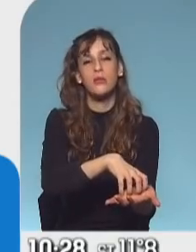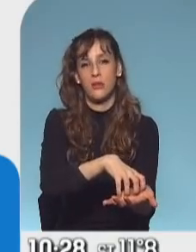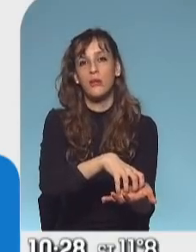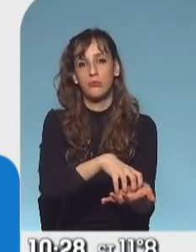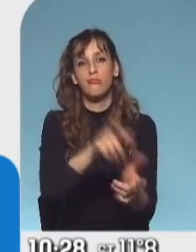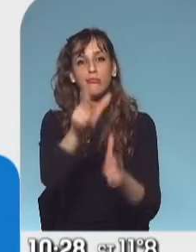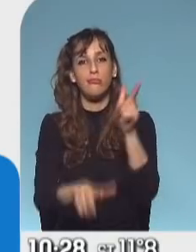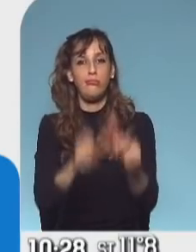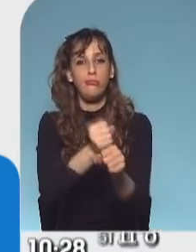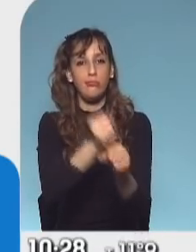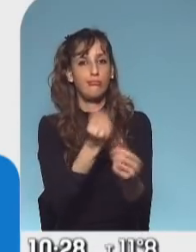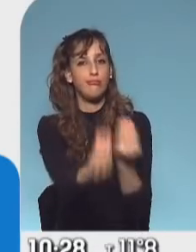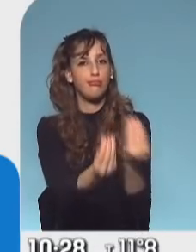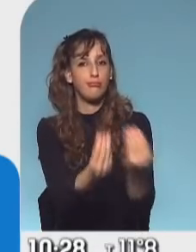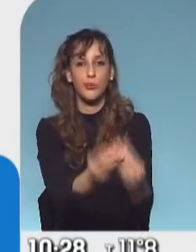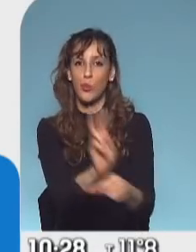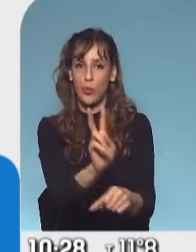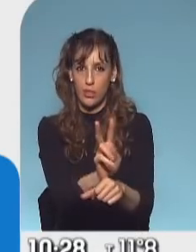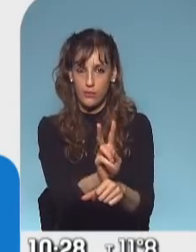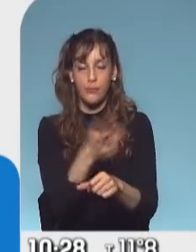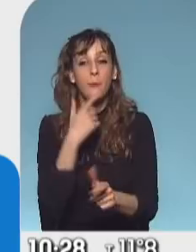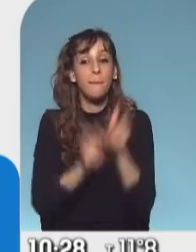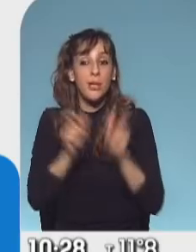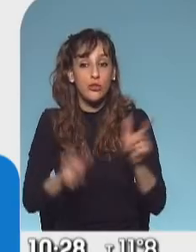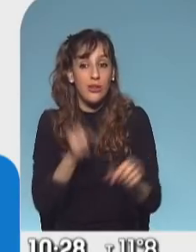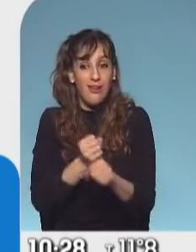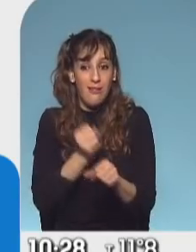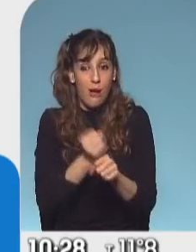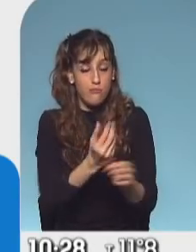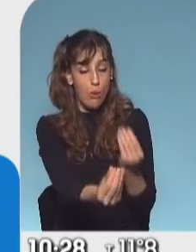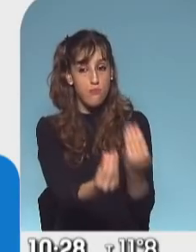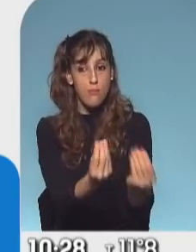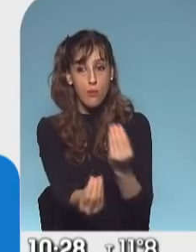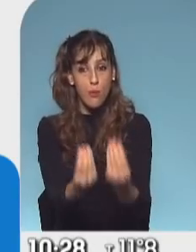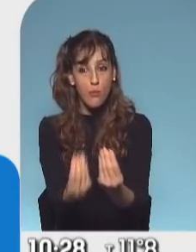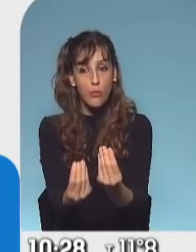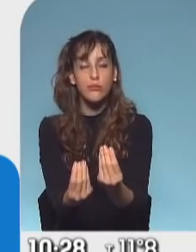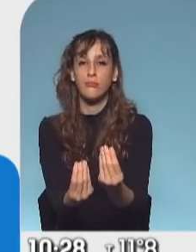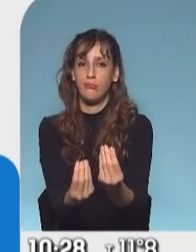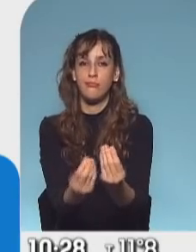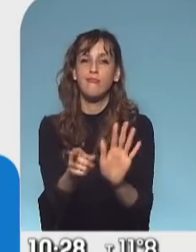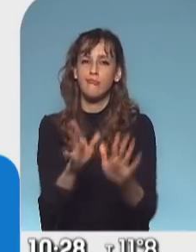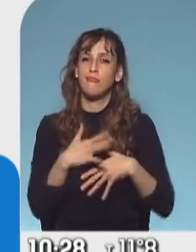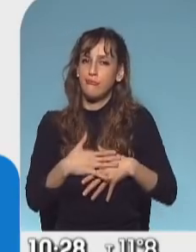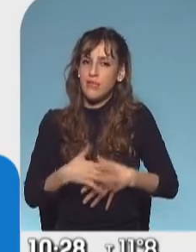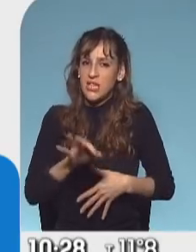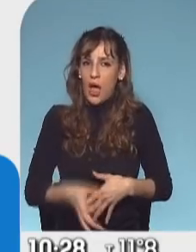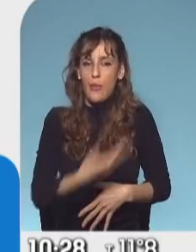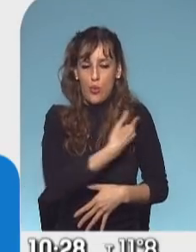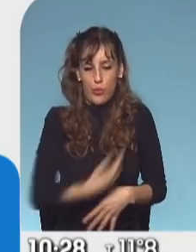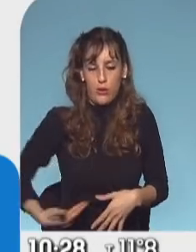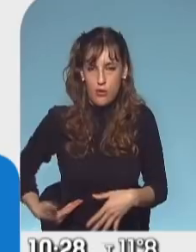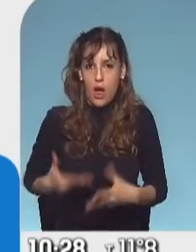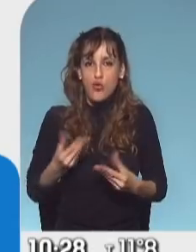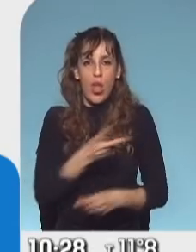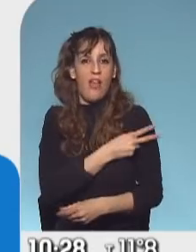fuente de trabajo. Que aquel que esté trabajando, bueno, tenga la tranquilidad de que el Estado ayuda a su empleador